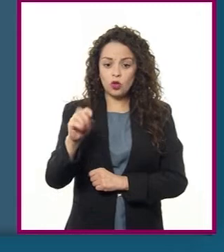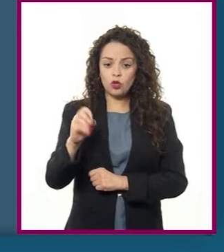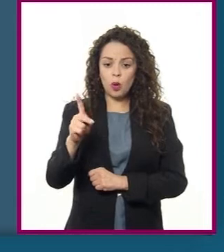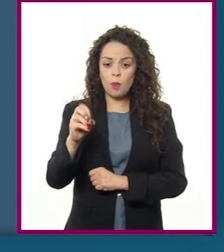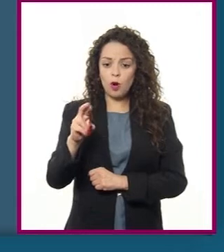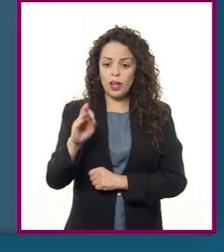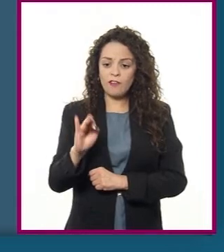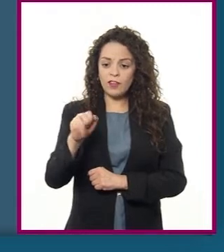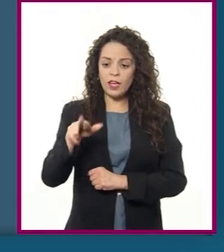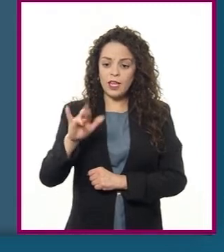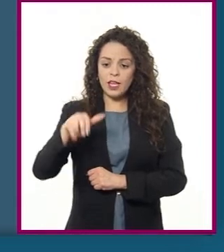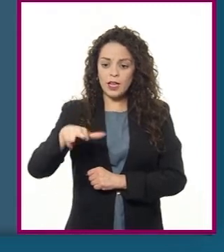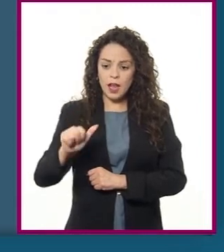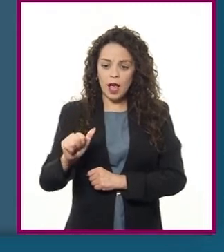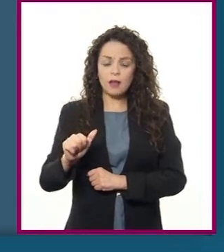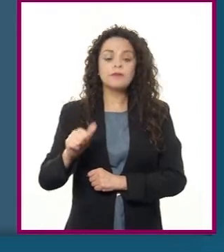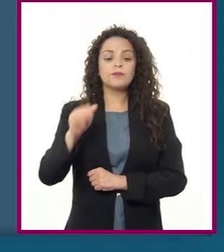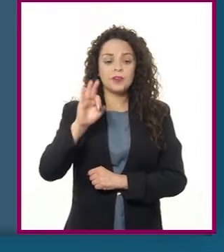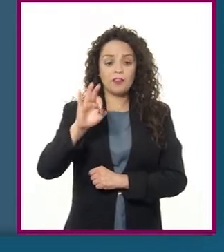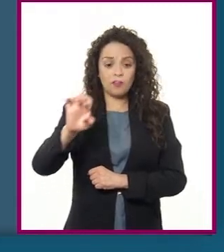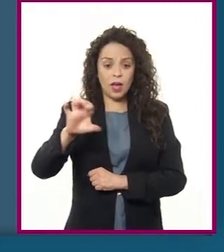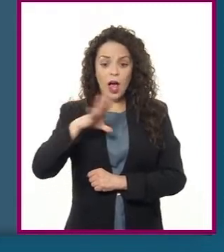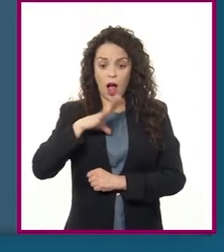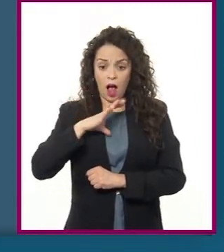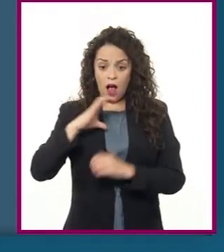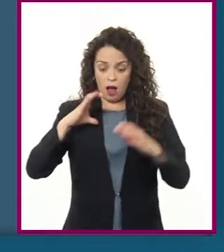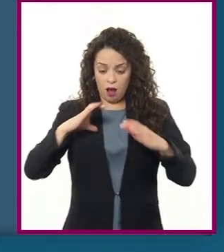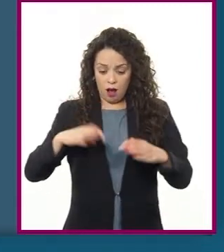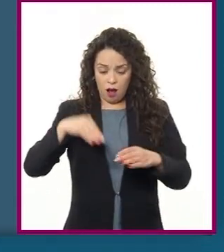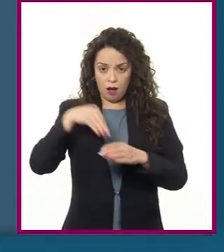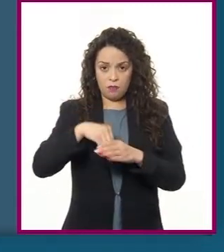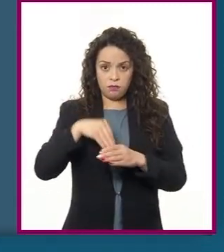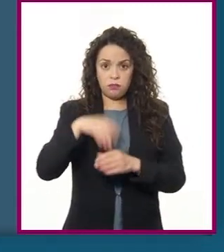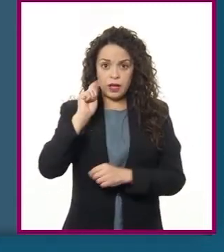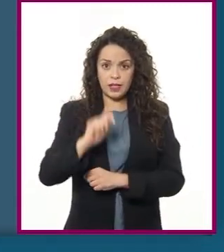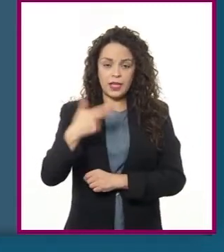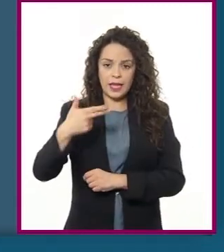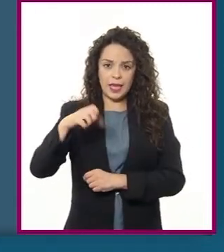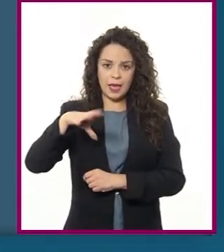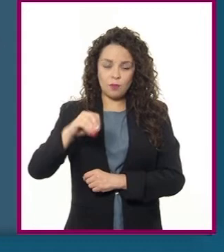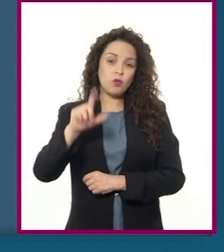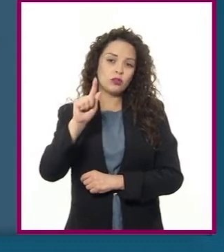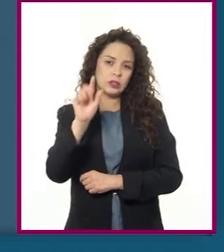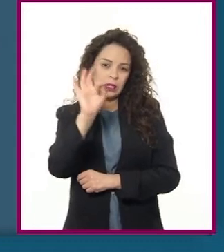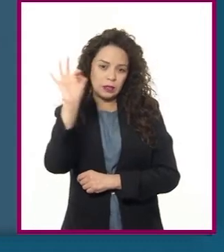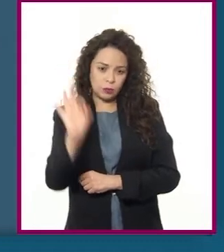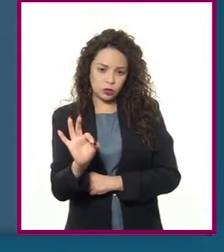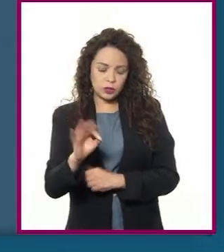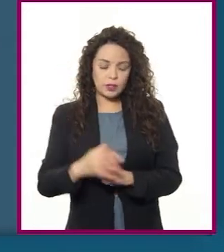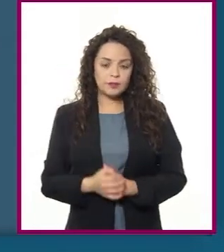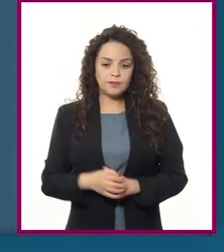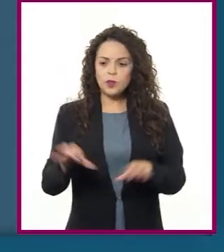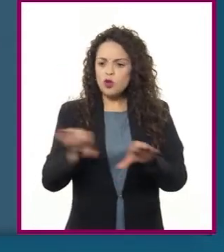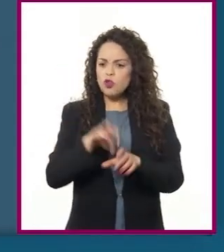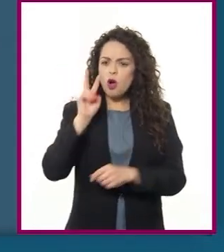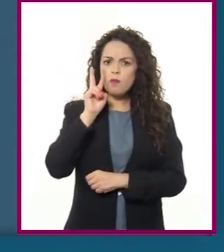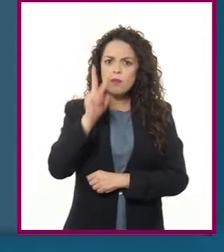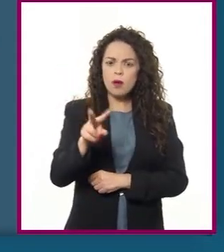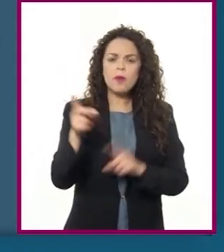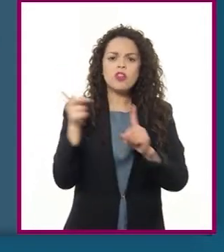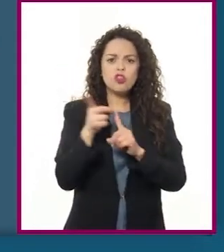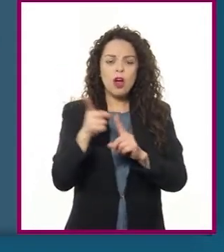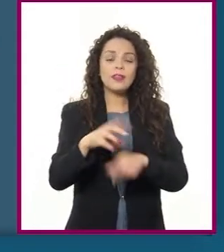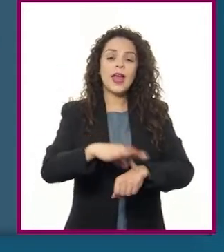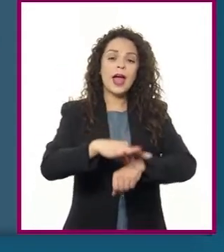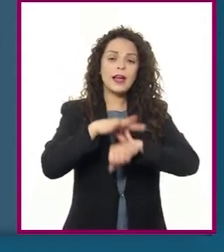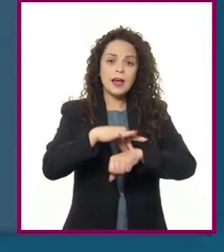protoporfirina. El hierro se encuentra en el organismo principalmente en forma de hemo, el 70%. Lo podemos encontrar en las carnes